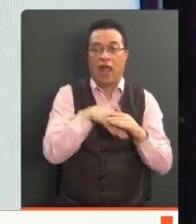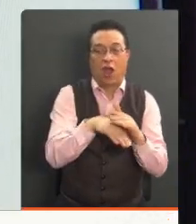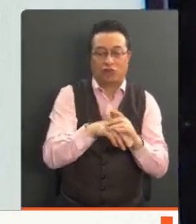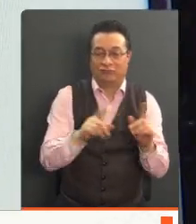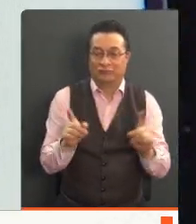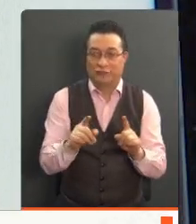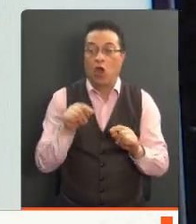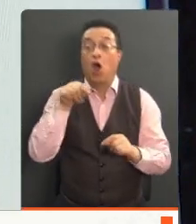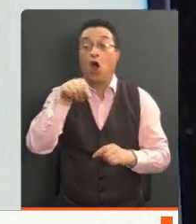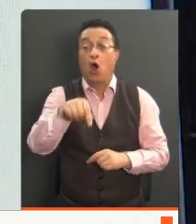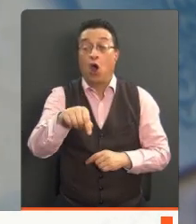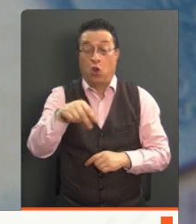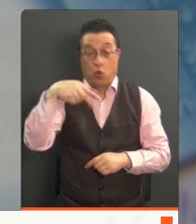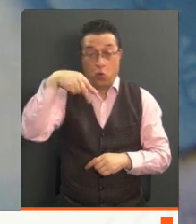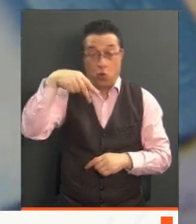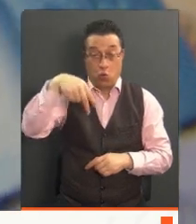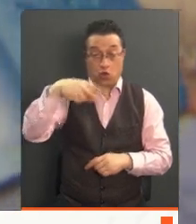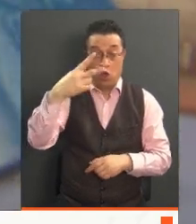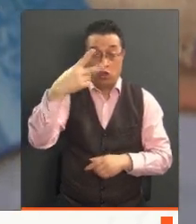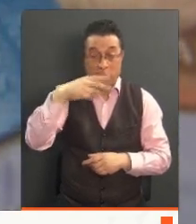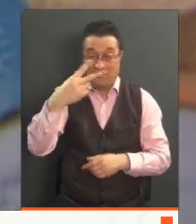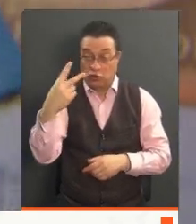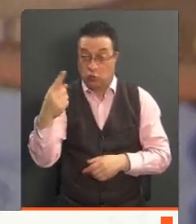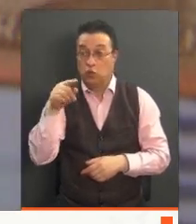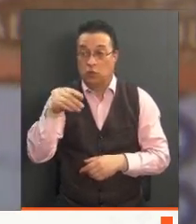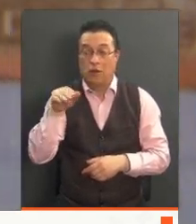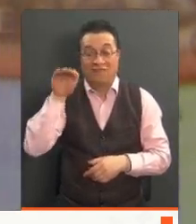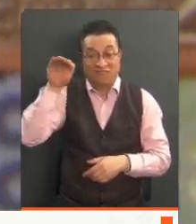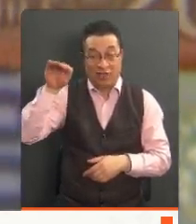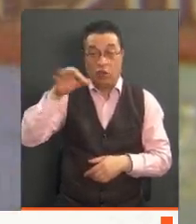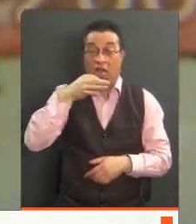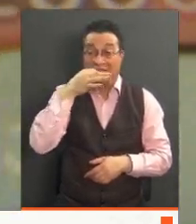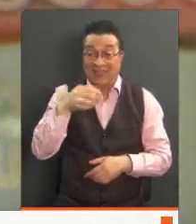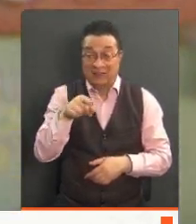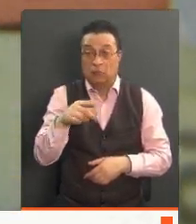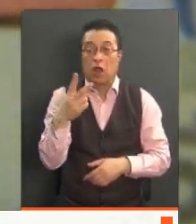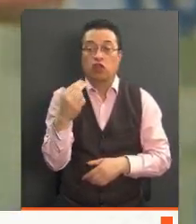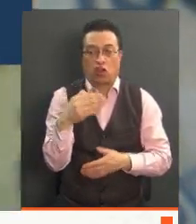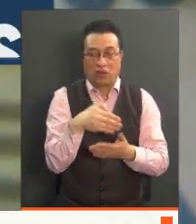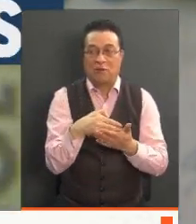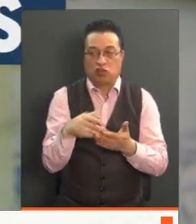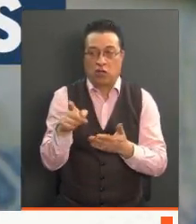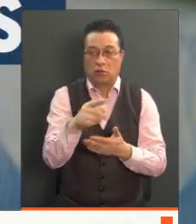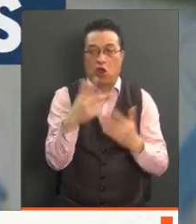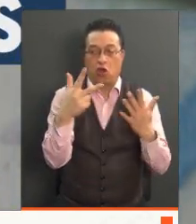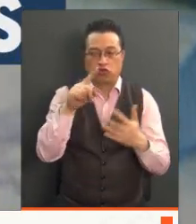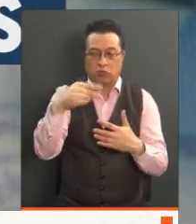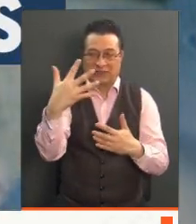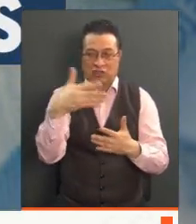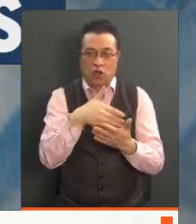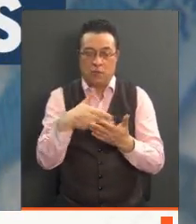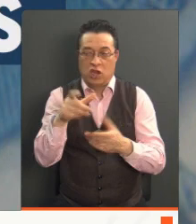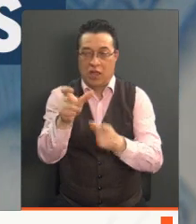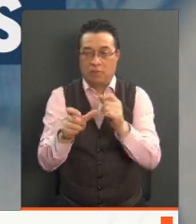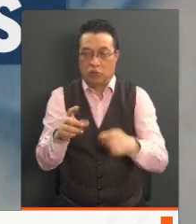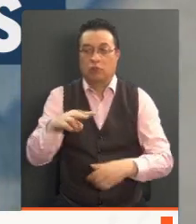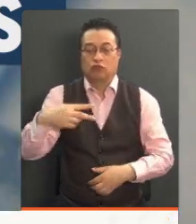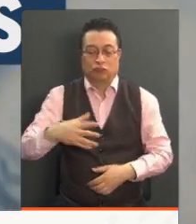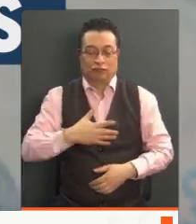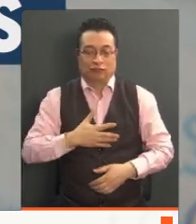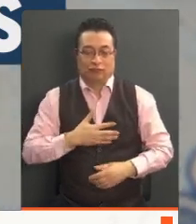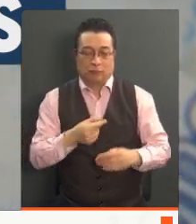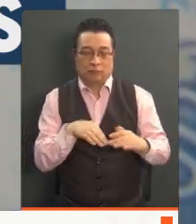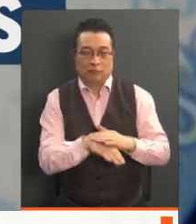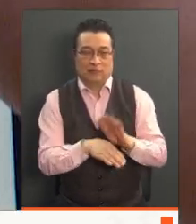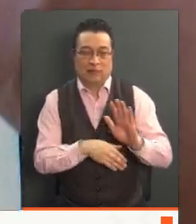de 2021, según datos del Banco Central, habían más de 12 millones, más de 8,5 millones de personas dueñas de esas platas. Eso